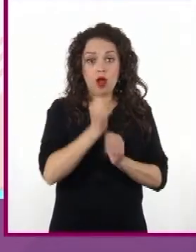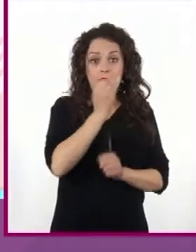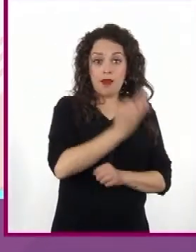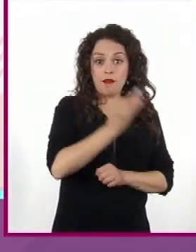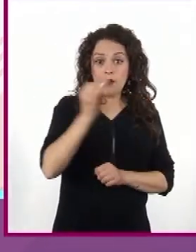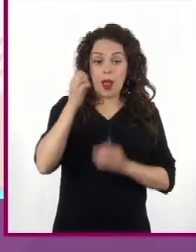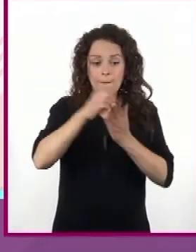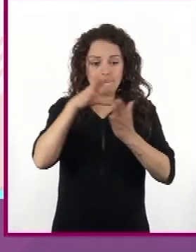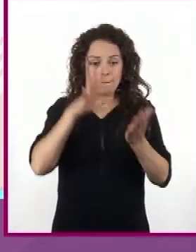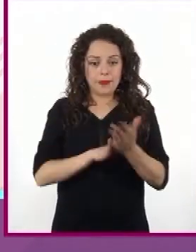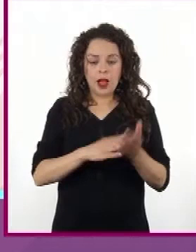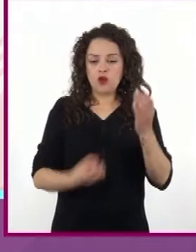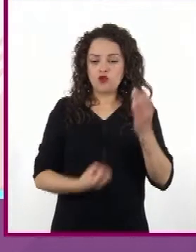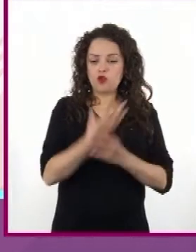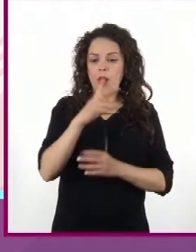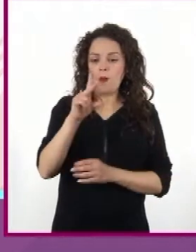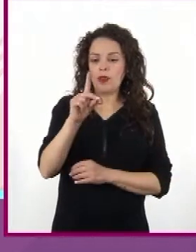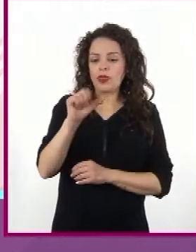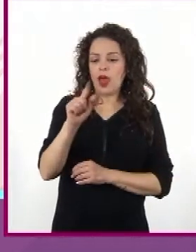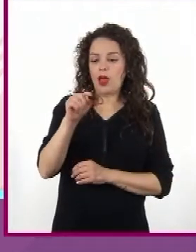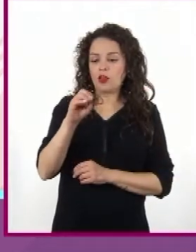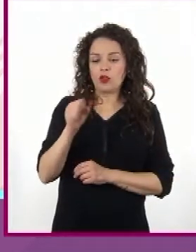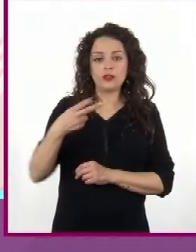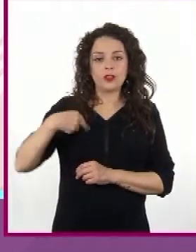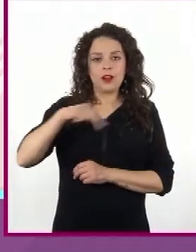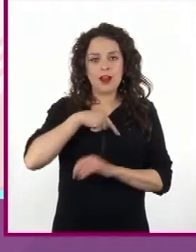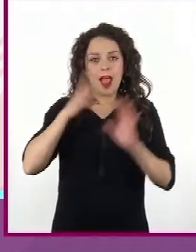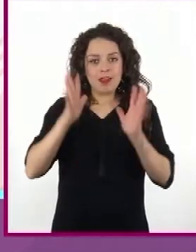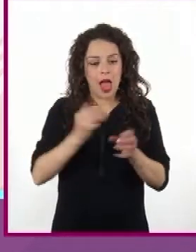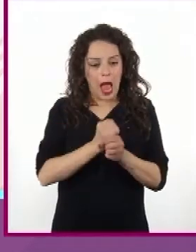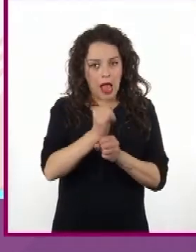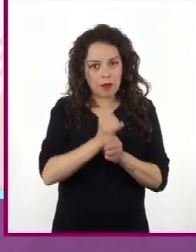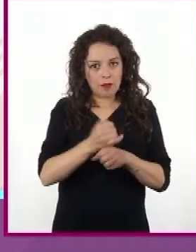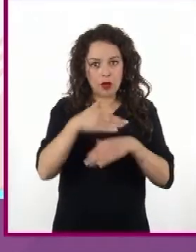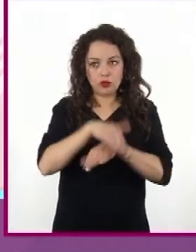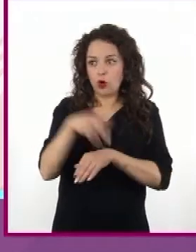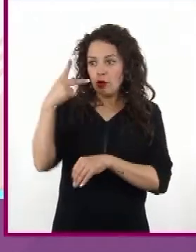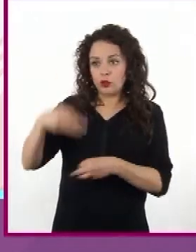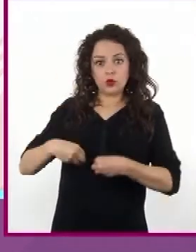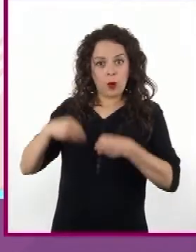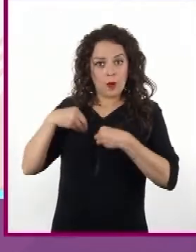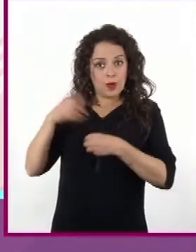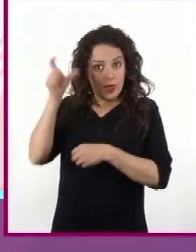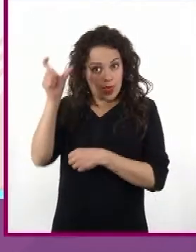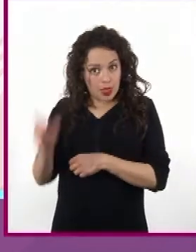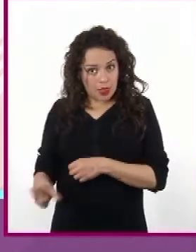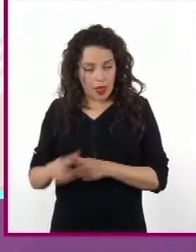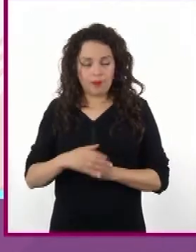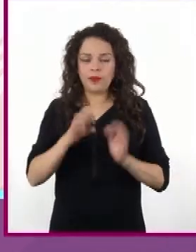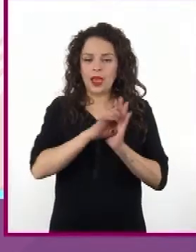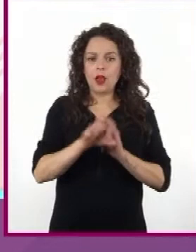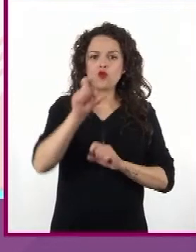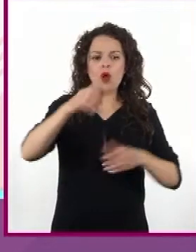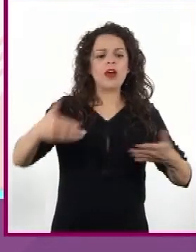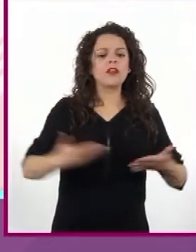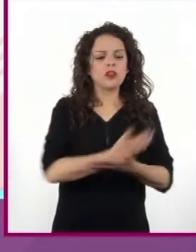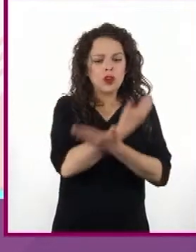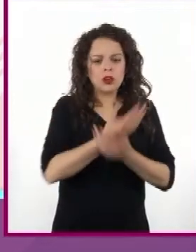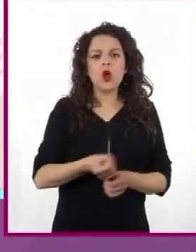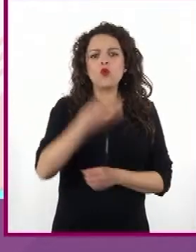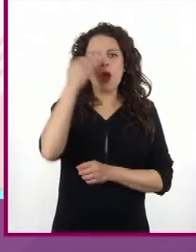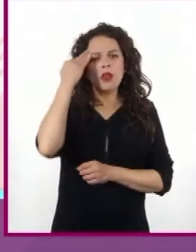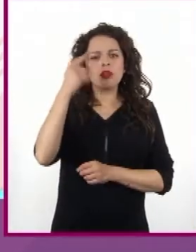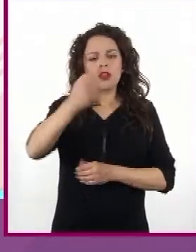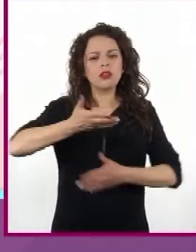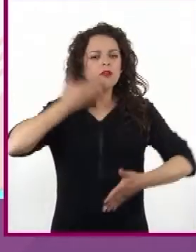aquellos datos nuevos producto de nuestra investigación sobre el personaje. Por ejemplo, cuándo nació, los años de estudio,